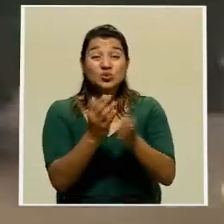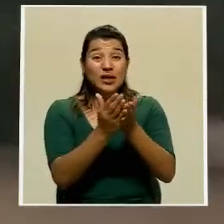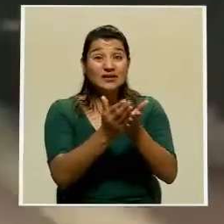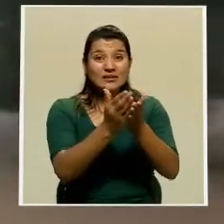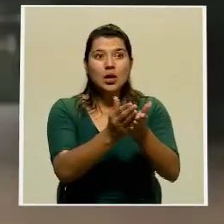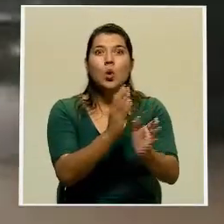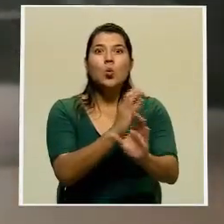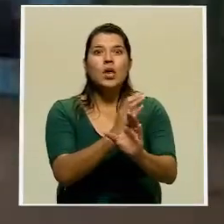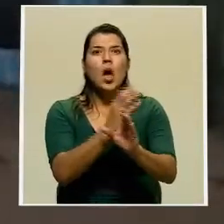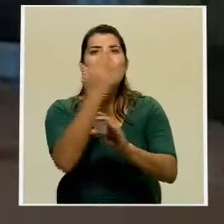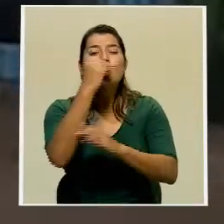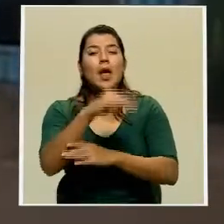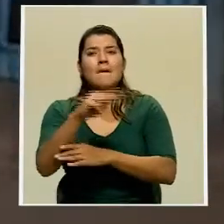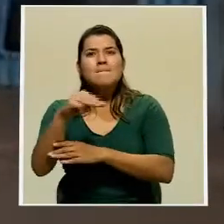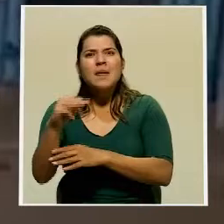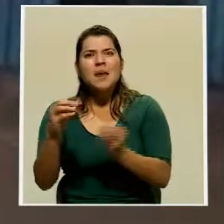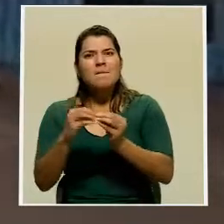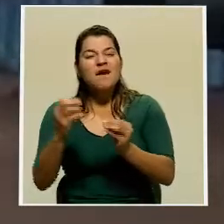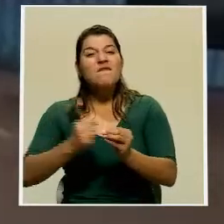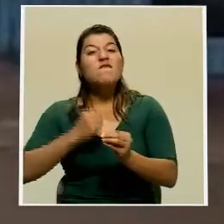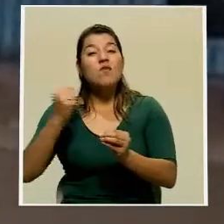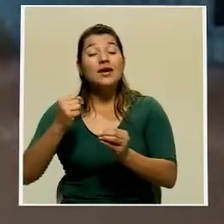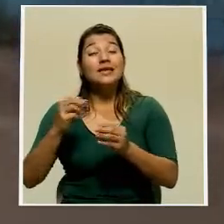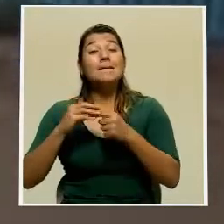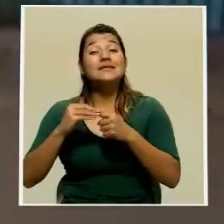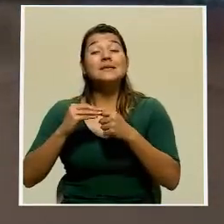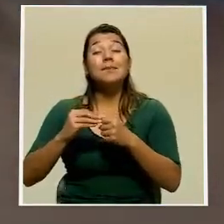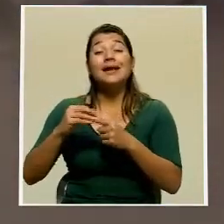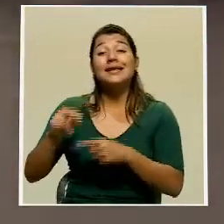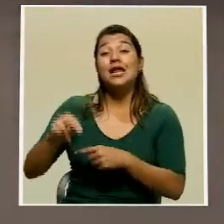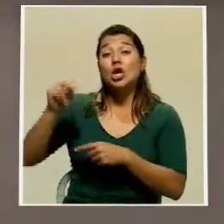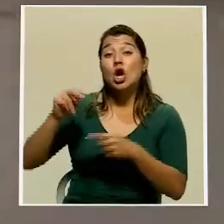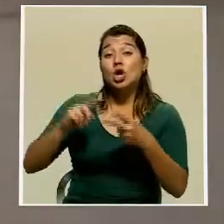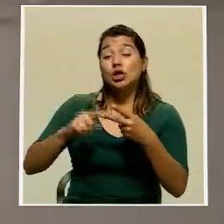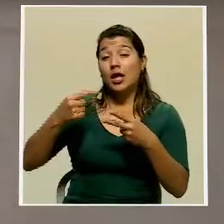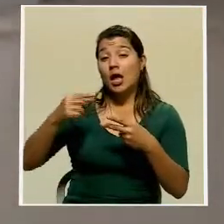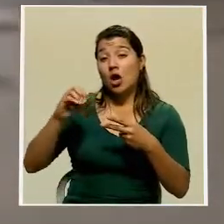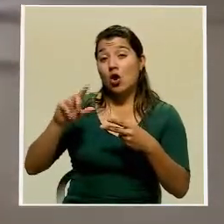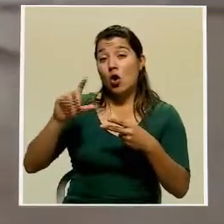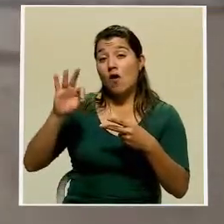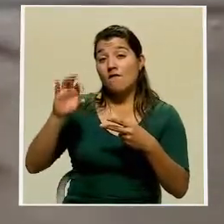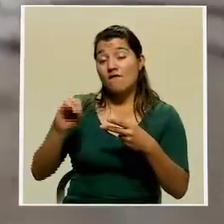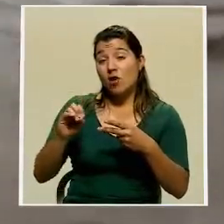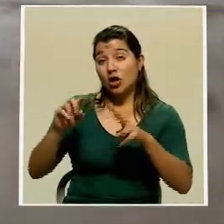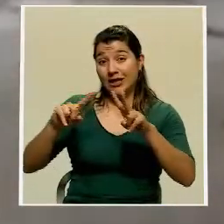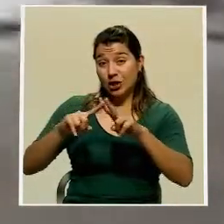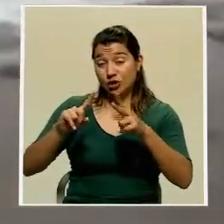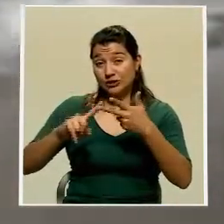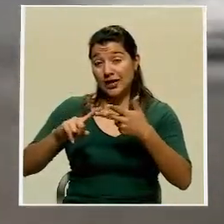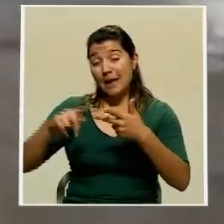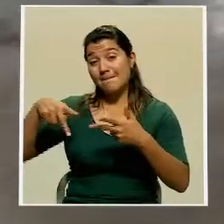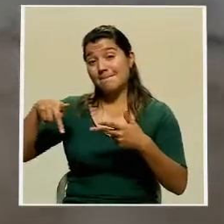picado, especialmente en el Pacífico Norte, el Golfo de Nicoya y el norte del Pacífico Central.